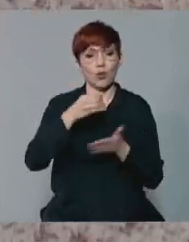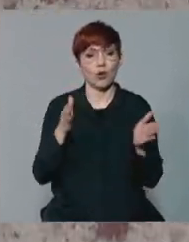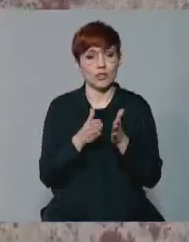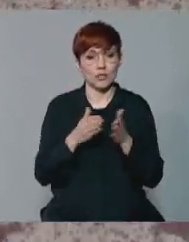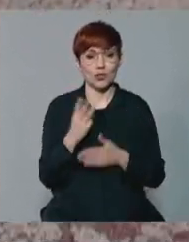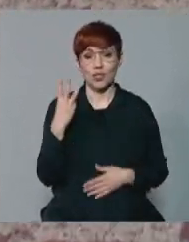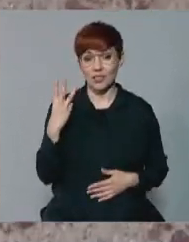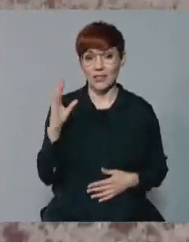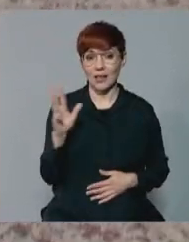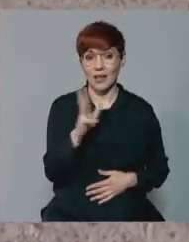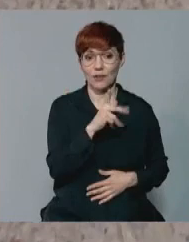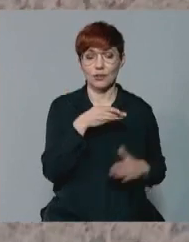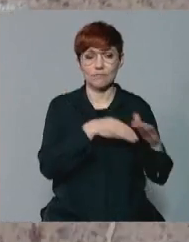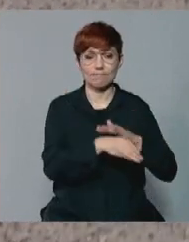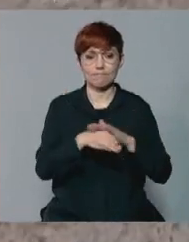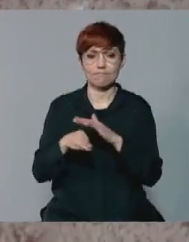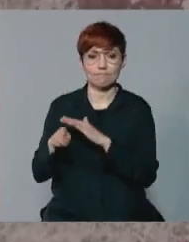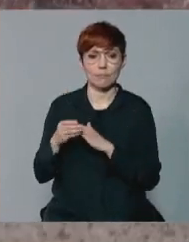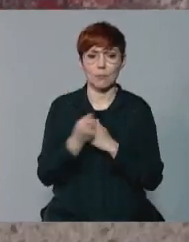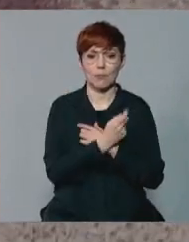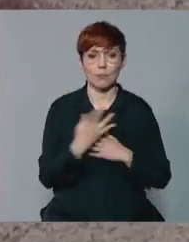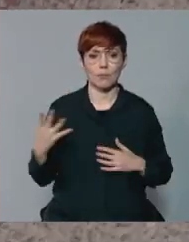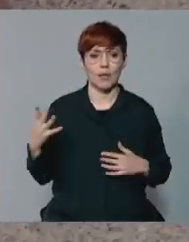varios robos en diferentes bajos del pueblo.